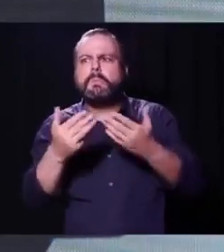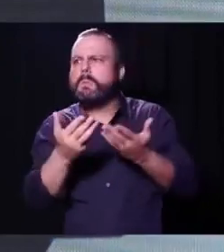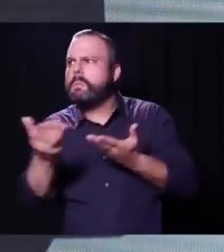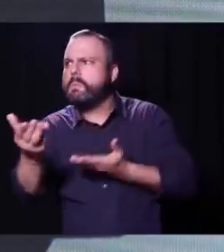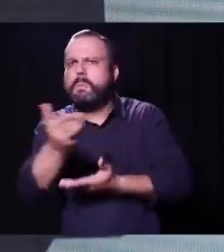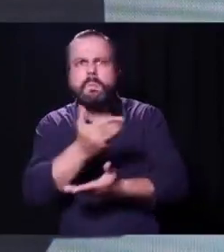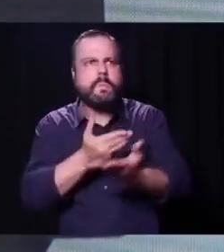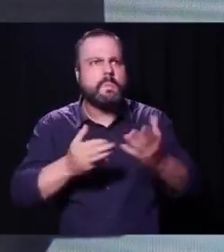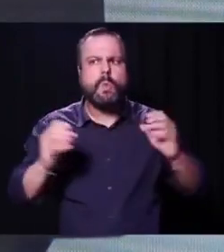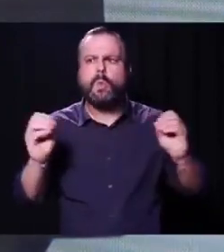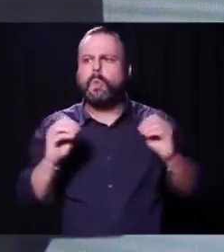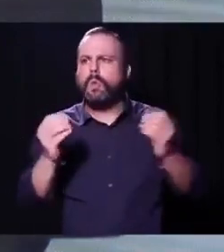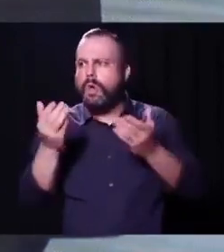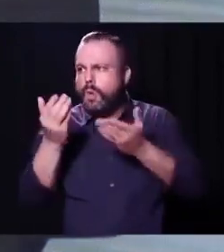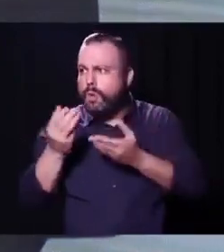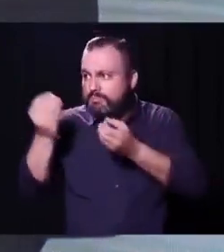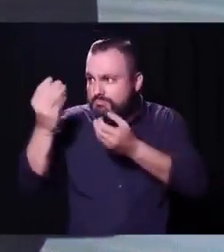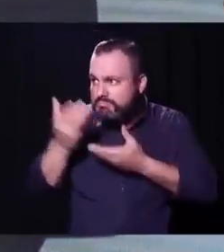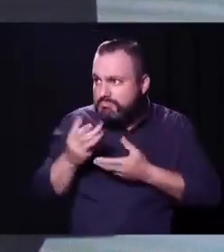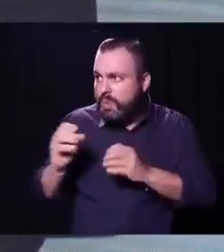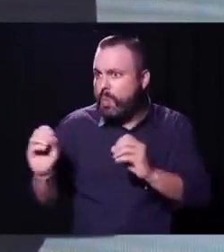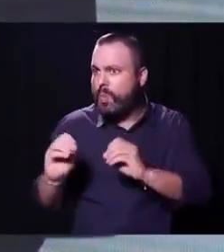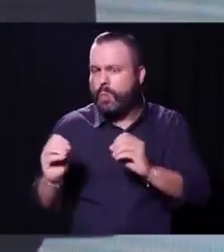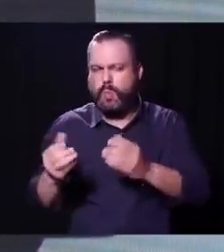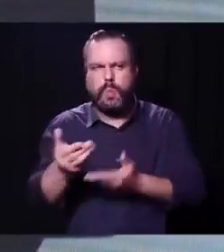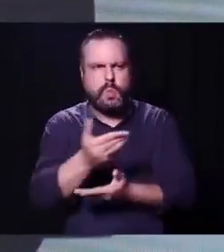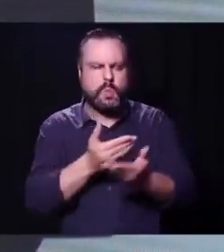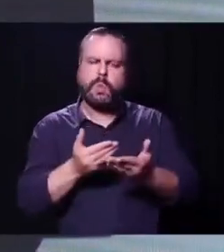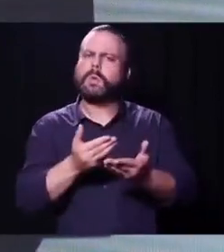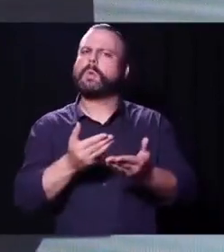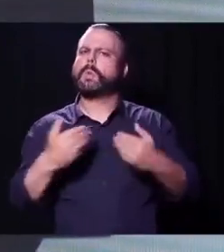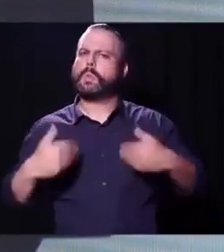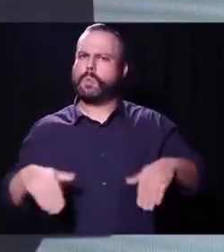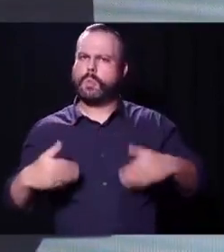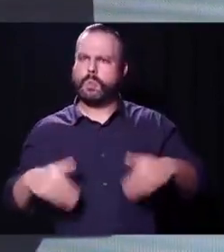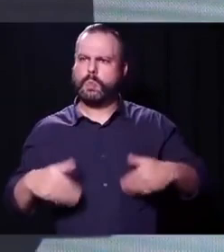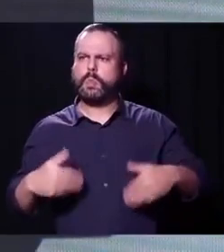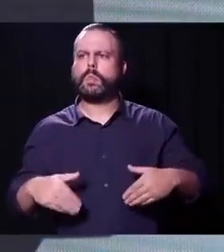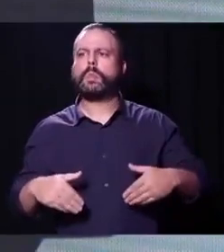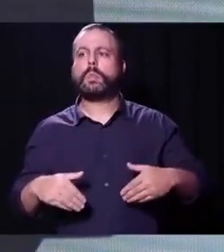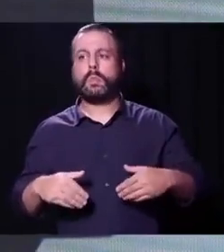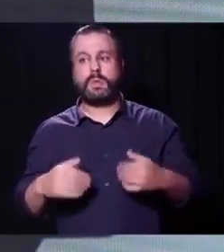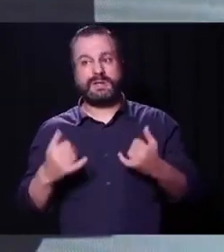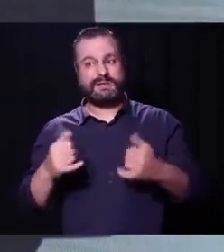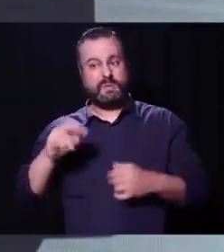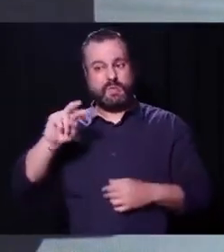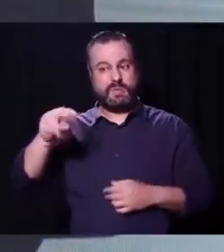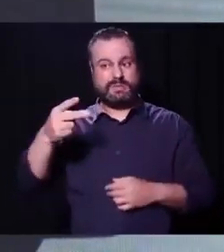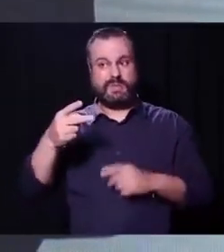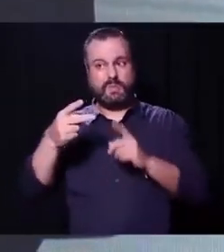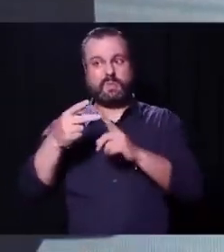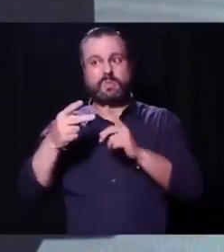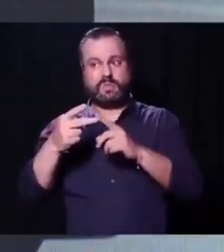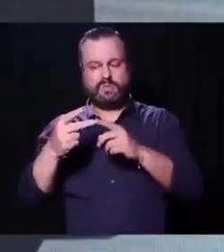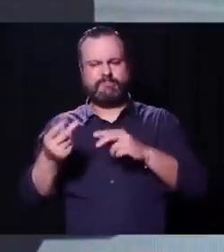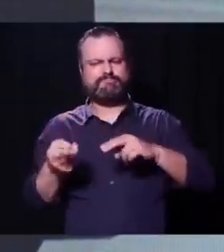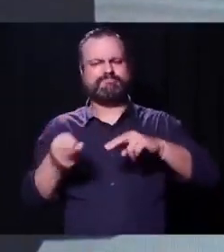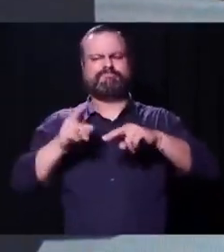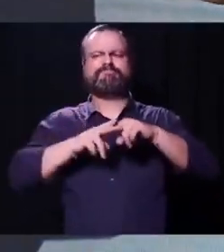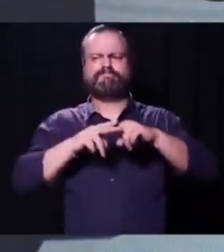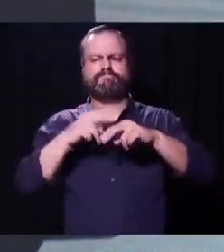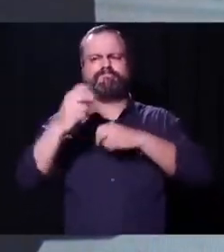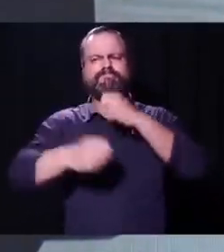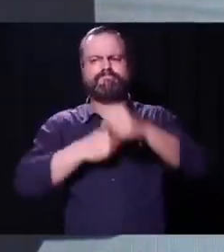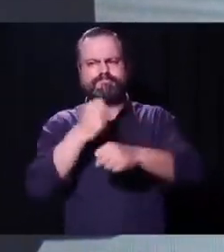información para verdaderamente tomar decisiones. Que si se duplica cada 5 años ese déficit,